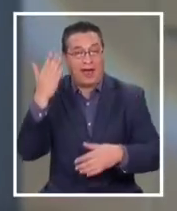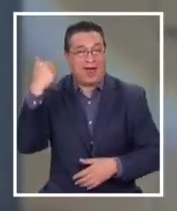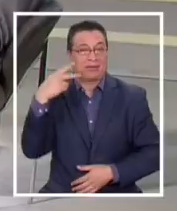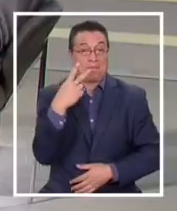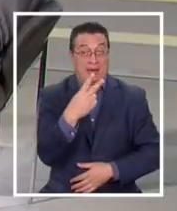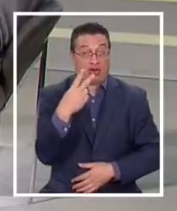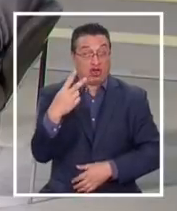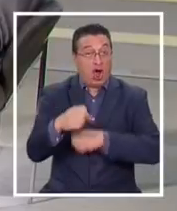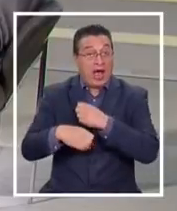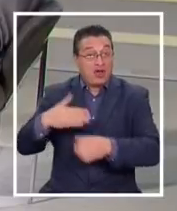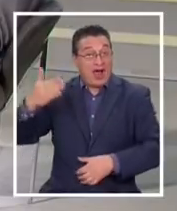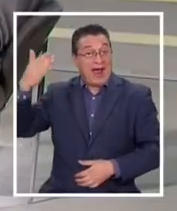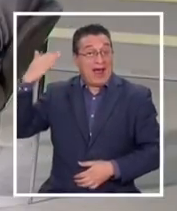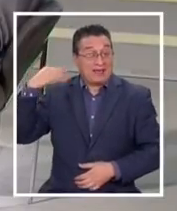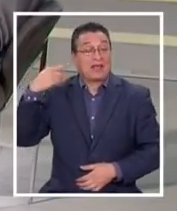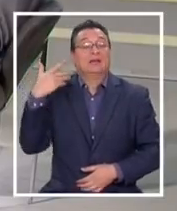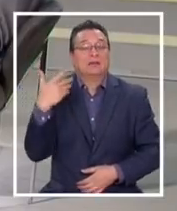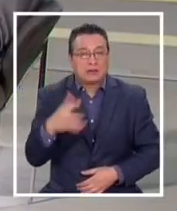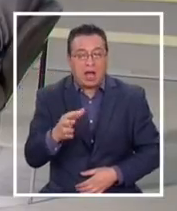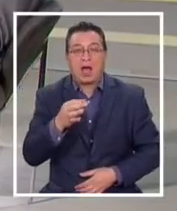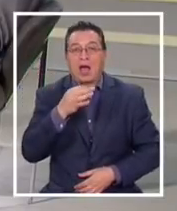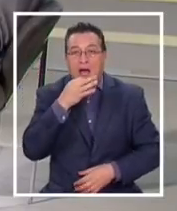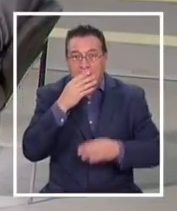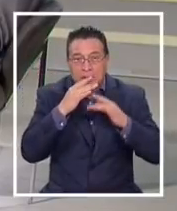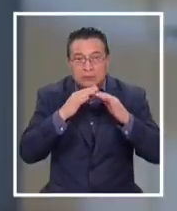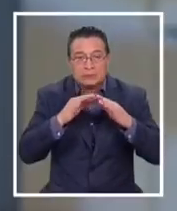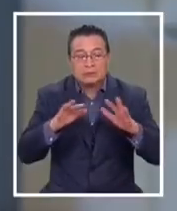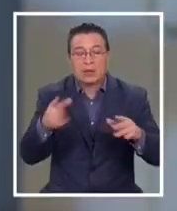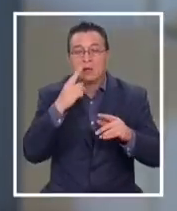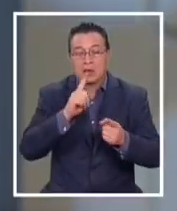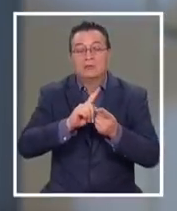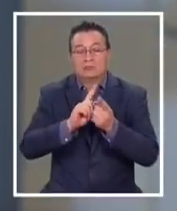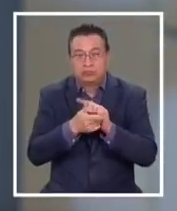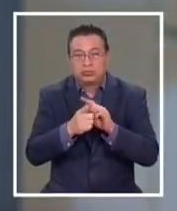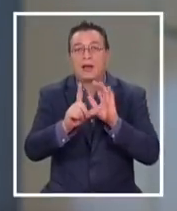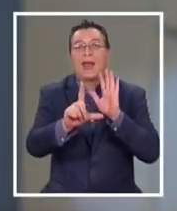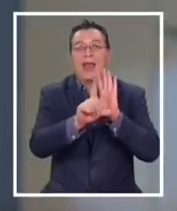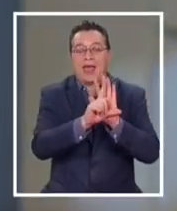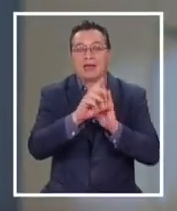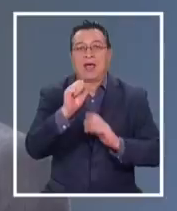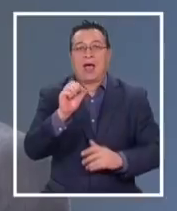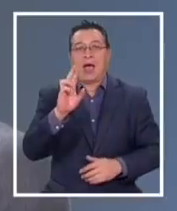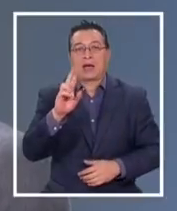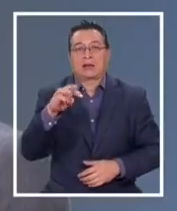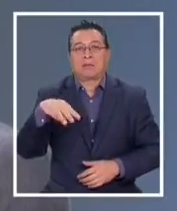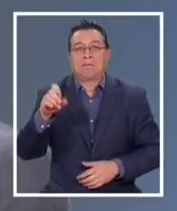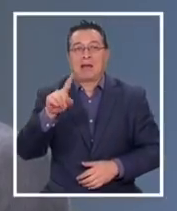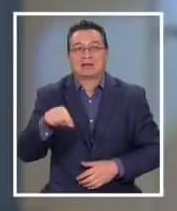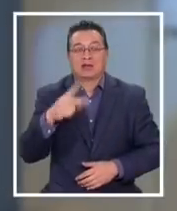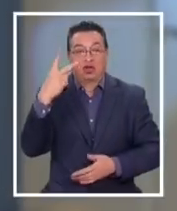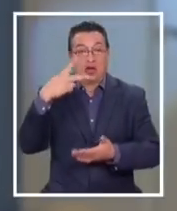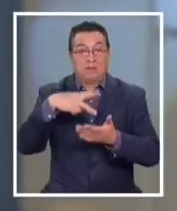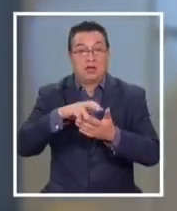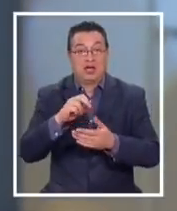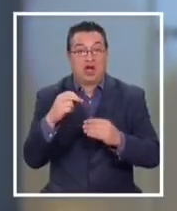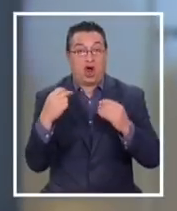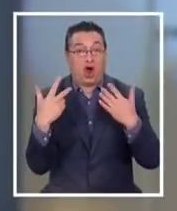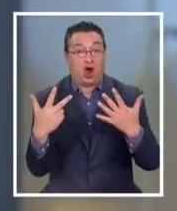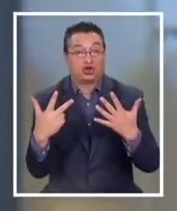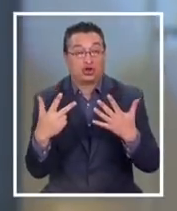sí, años atrás. El año 2008 ya se estaba hablando de modificar la ley de armas. 12. 2008.